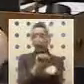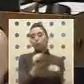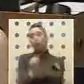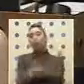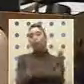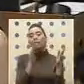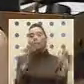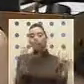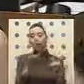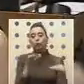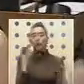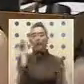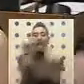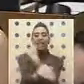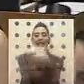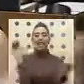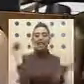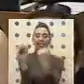carreteras,